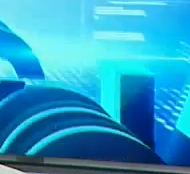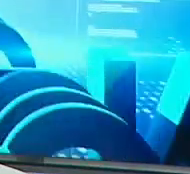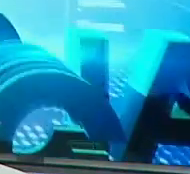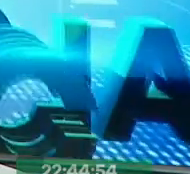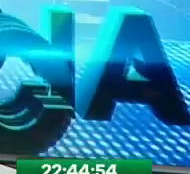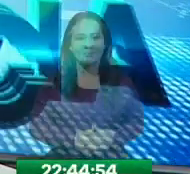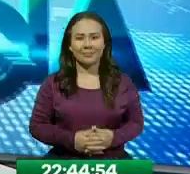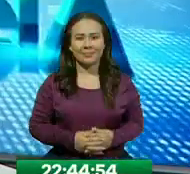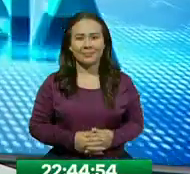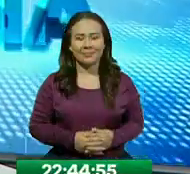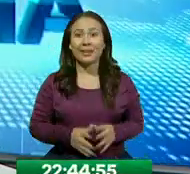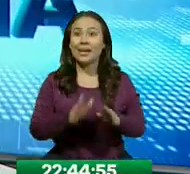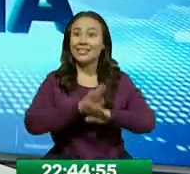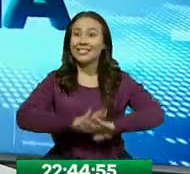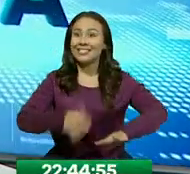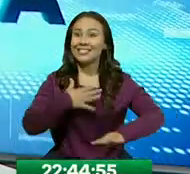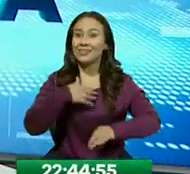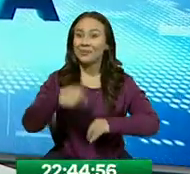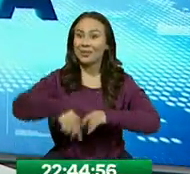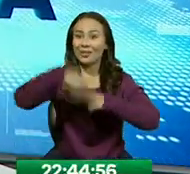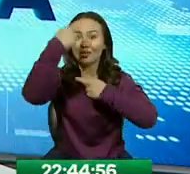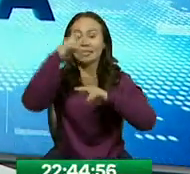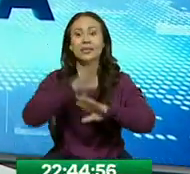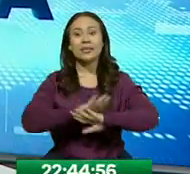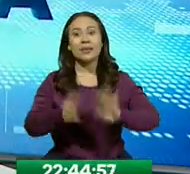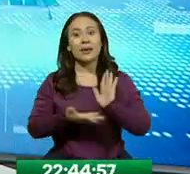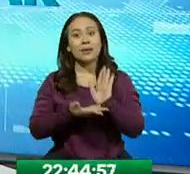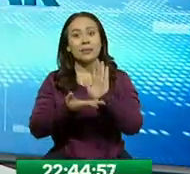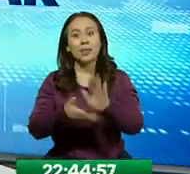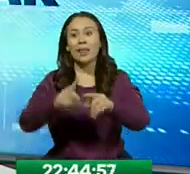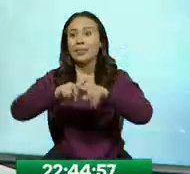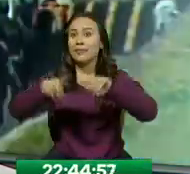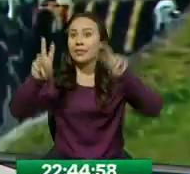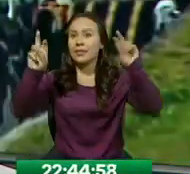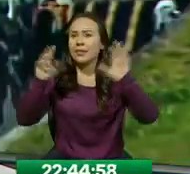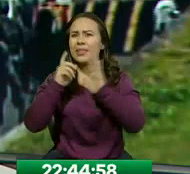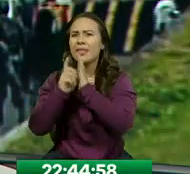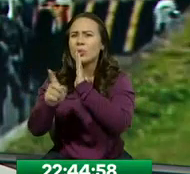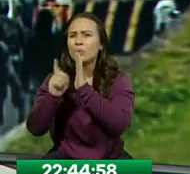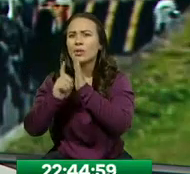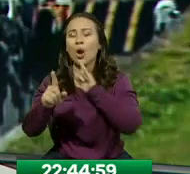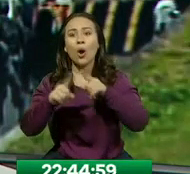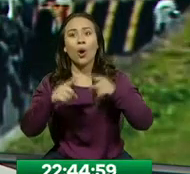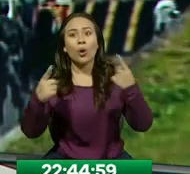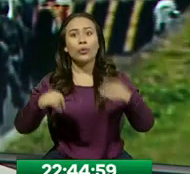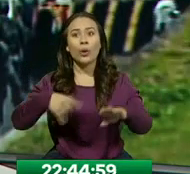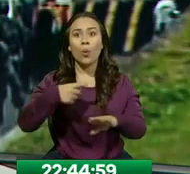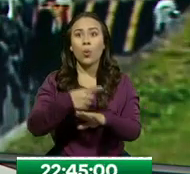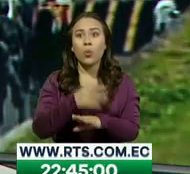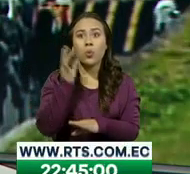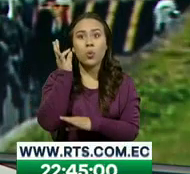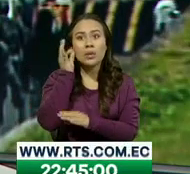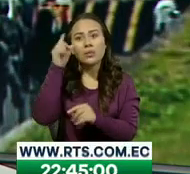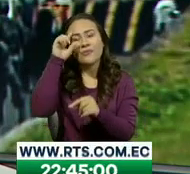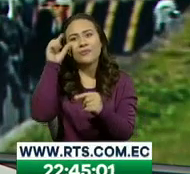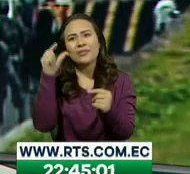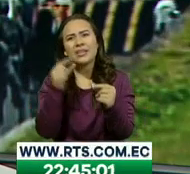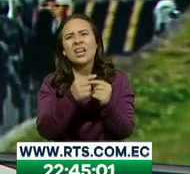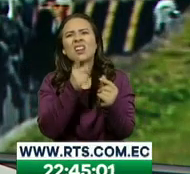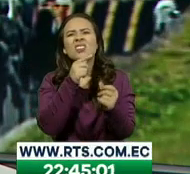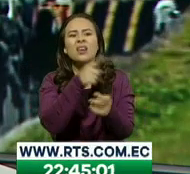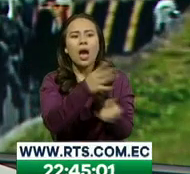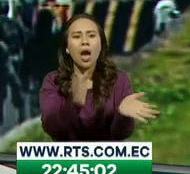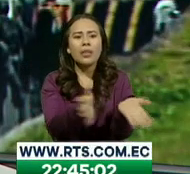Ya estamos de regreso para informarles que fueron presentadas varias denuncias en contra de jueces y fiscales que habrían